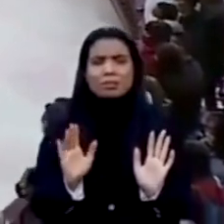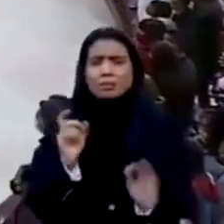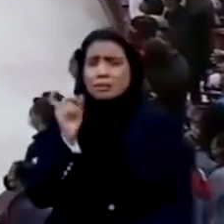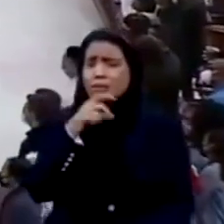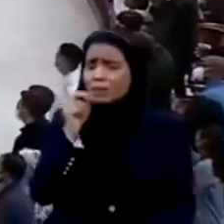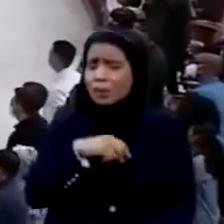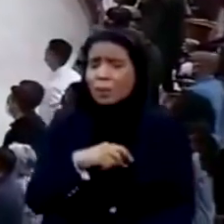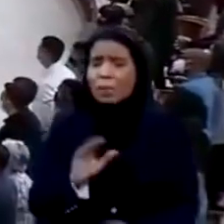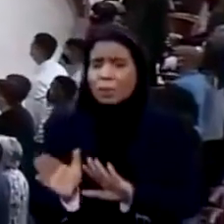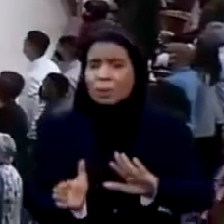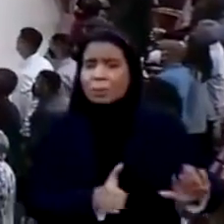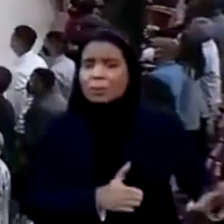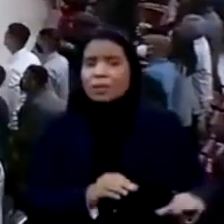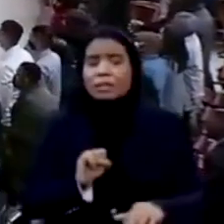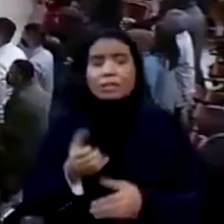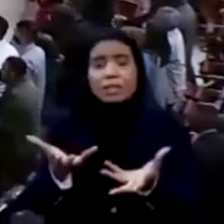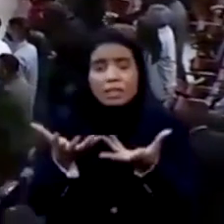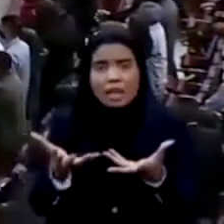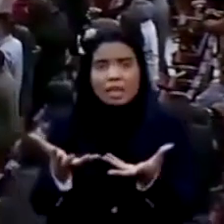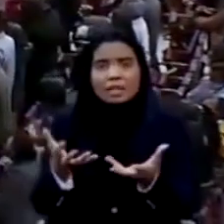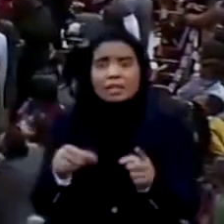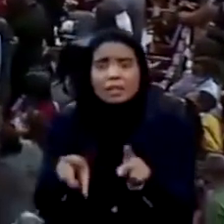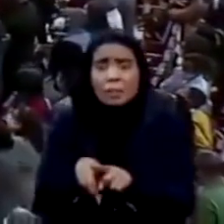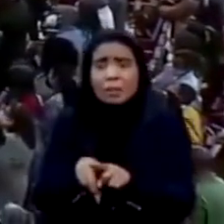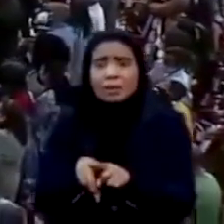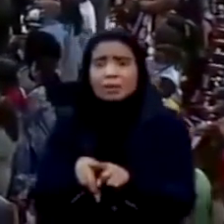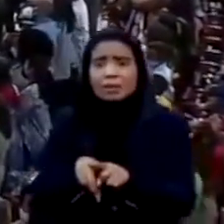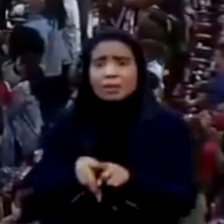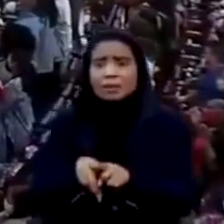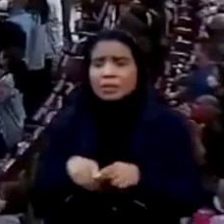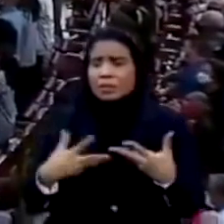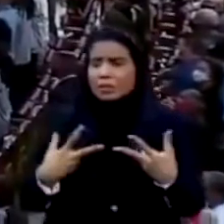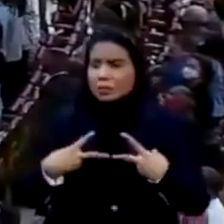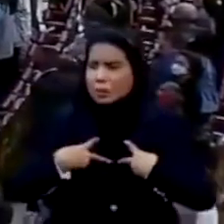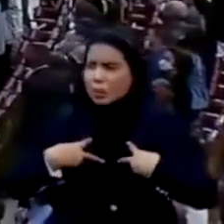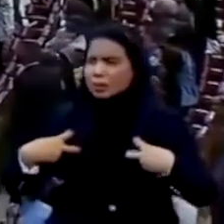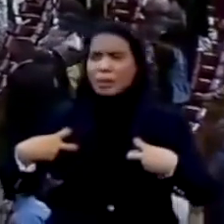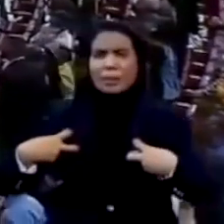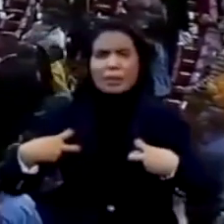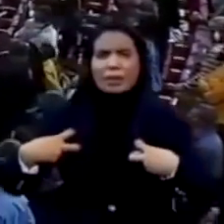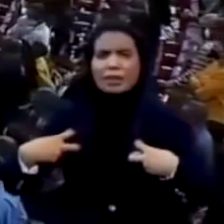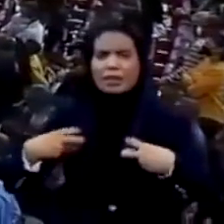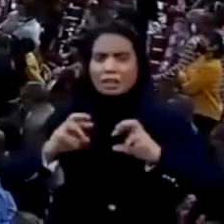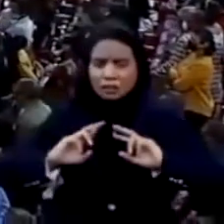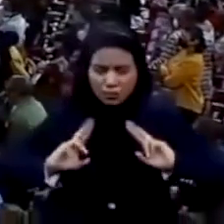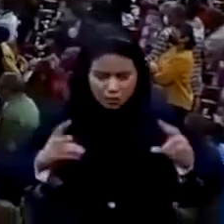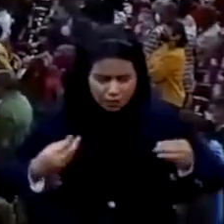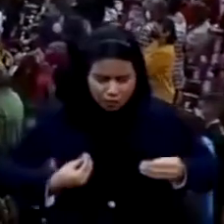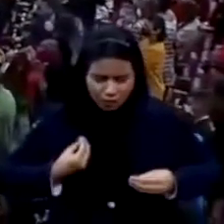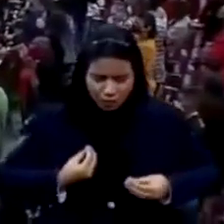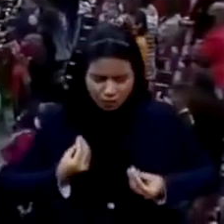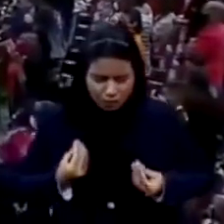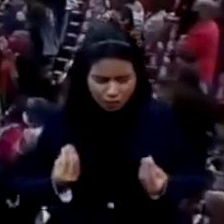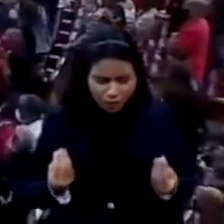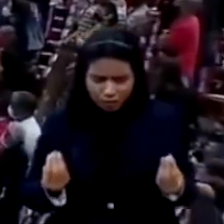si usted quiere ver la diferencia de dios no es la diferencia del mundo la diferencia es que dios promete primero